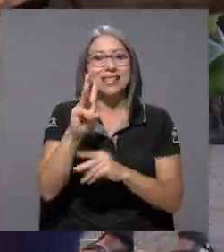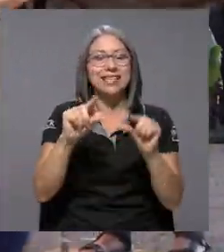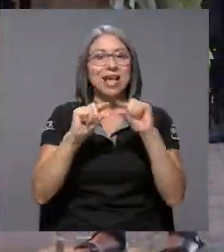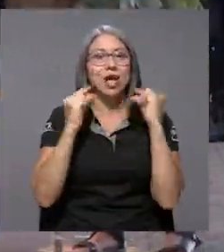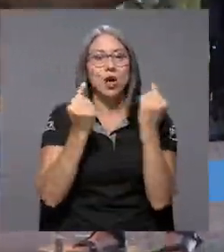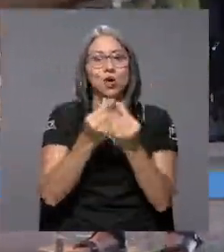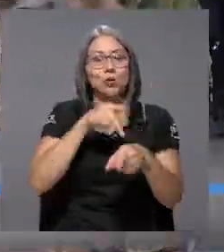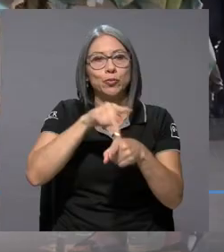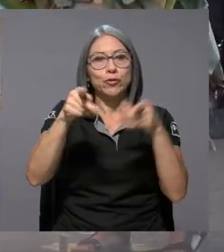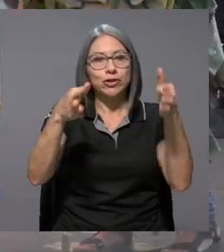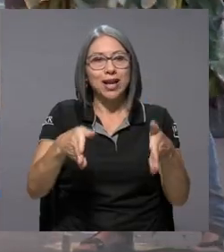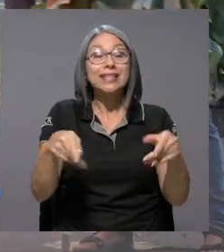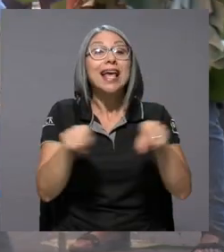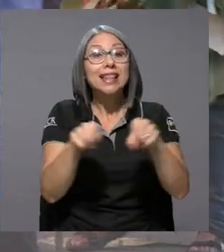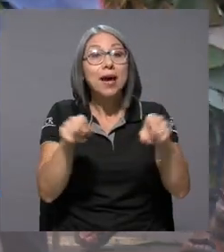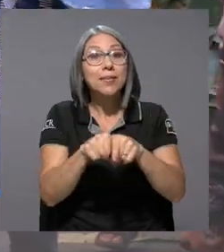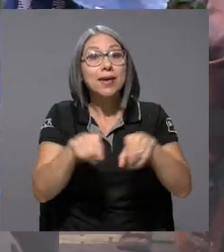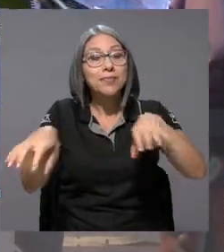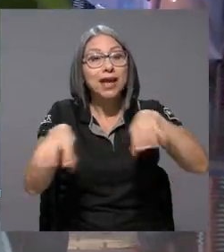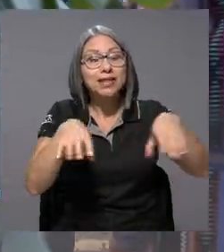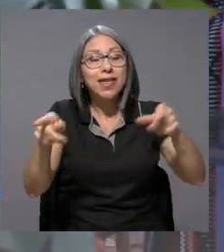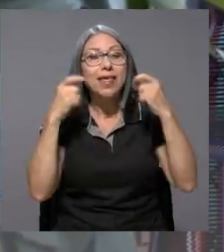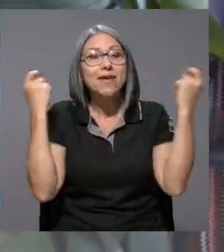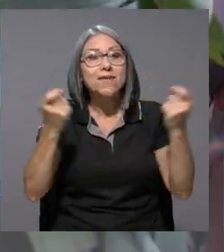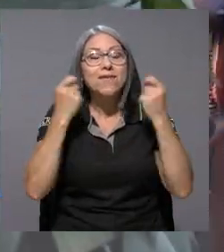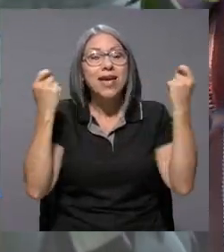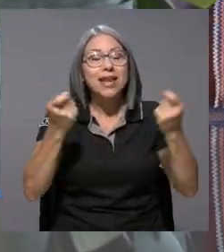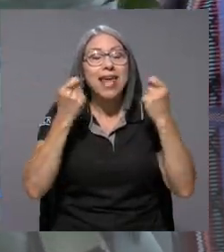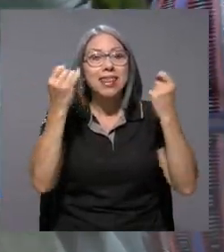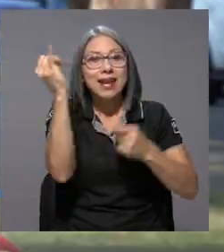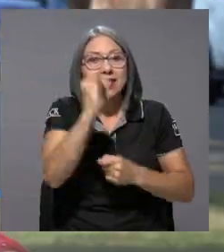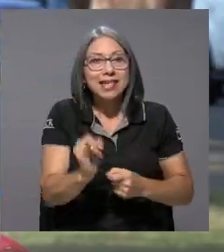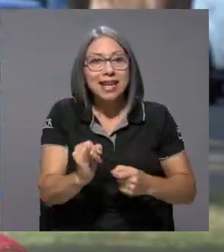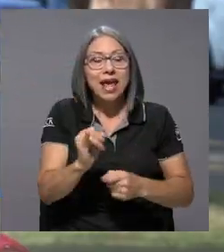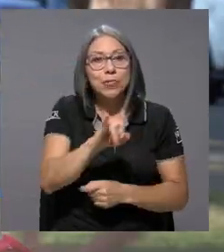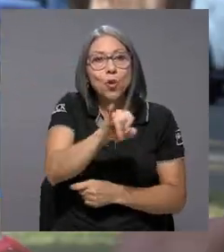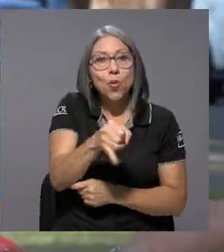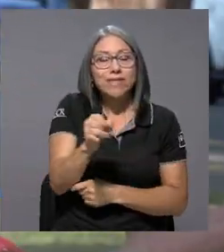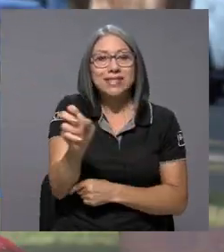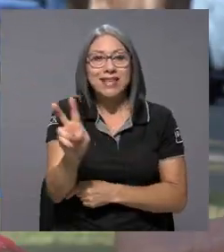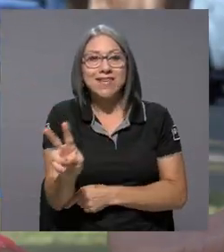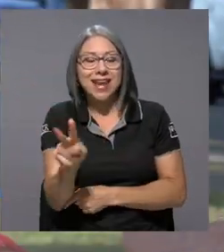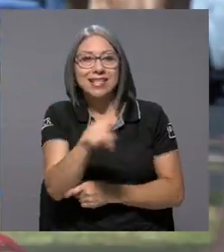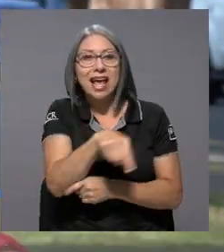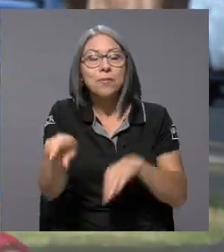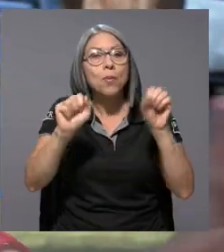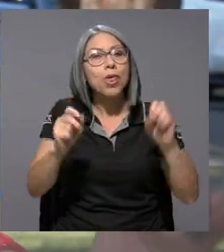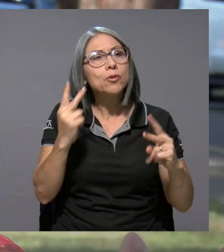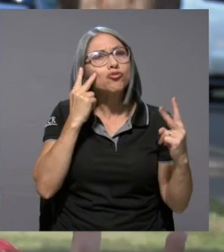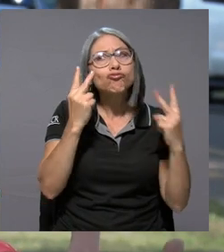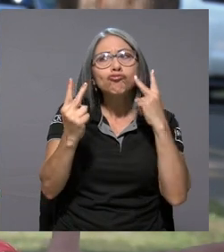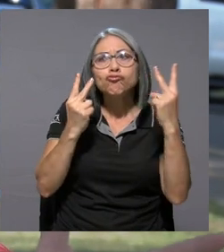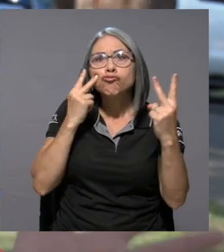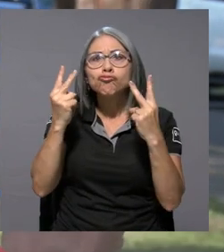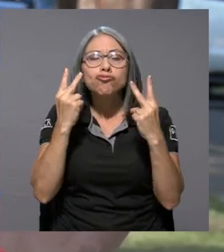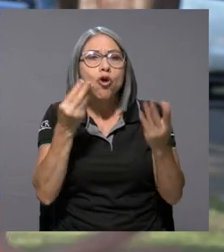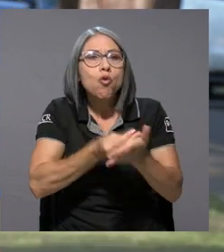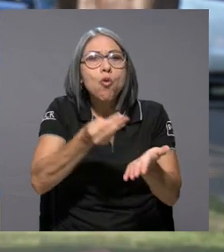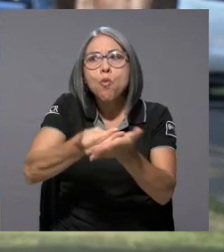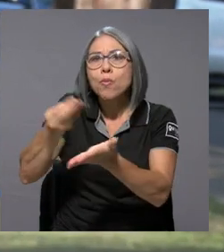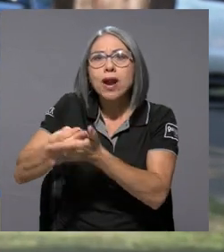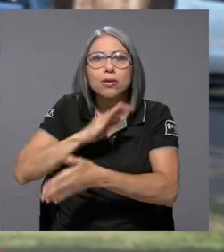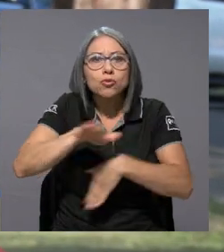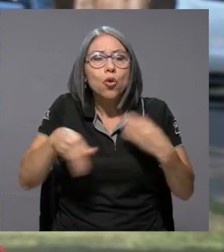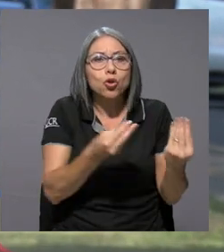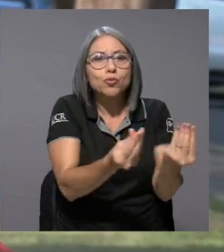profesionales. Y también tenemos una feria de artesanía jueves y viernes, donde podremos apreciar y comprar y adquirir todos los